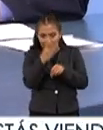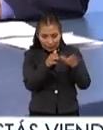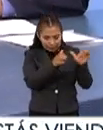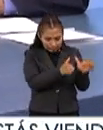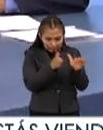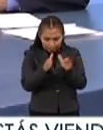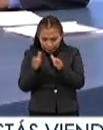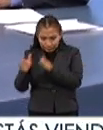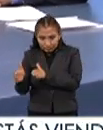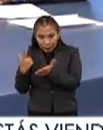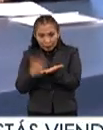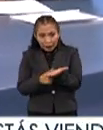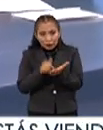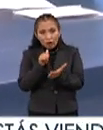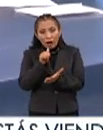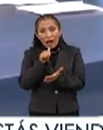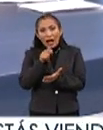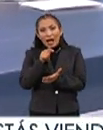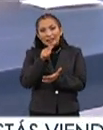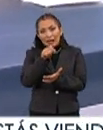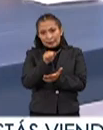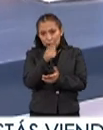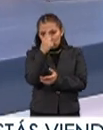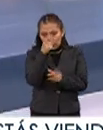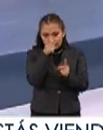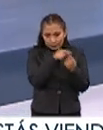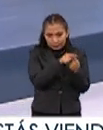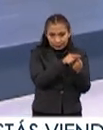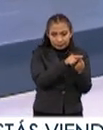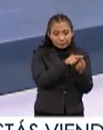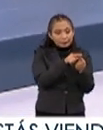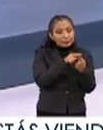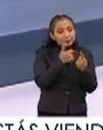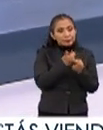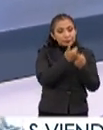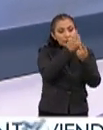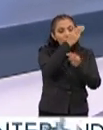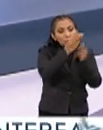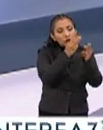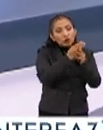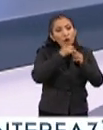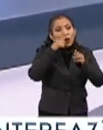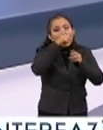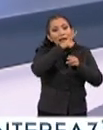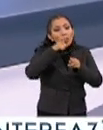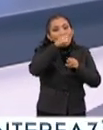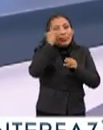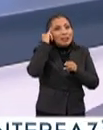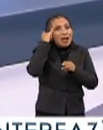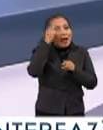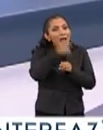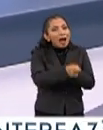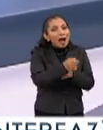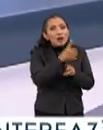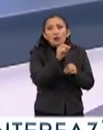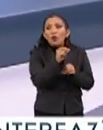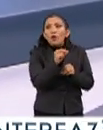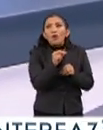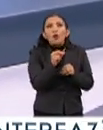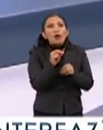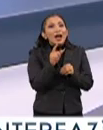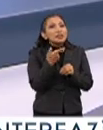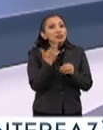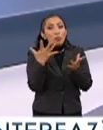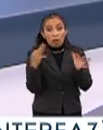columnas principales dentro del Atlas. Una que nos lleva al mundo de las lenguas indígenas, que no necesariamente